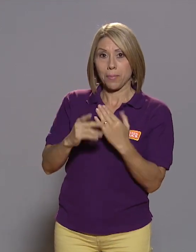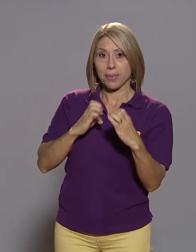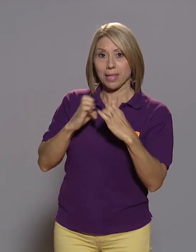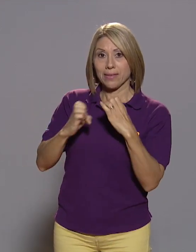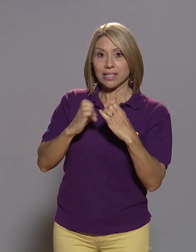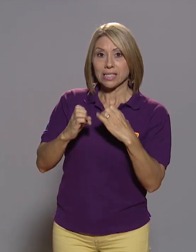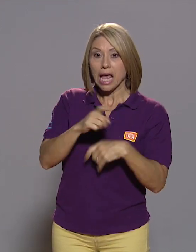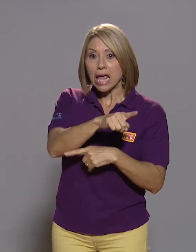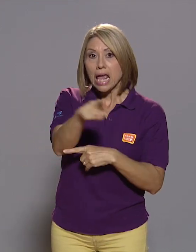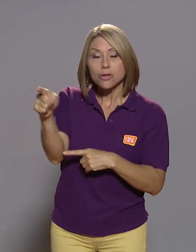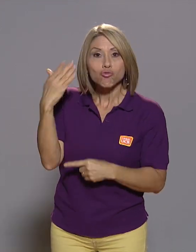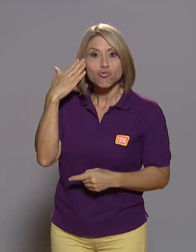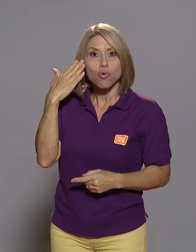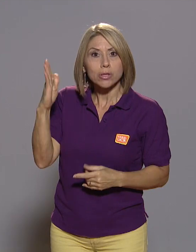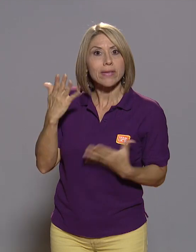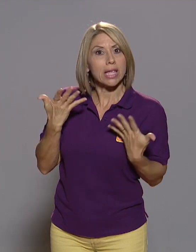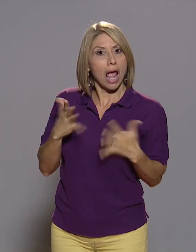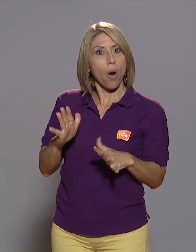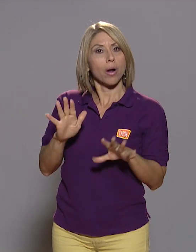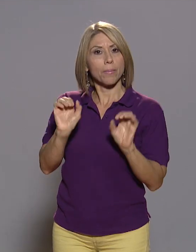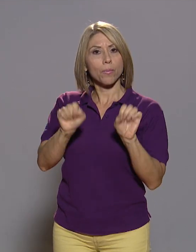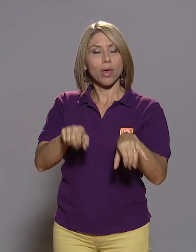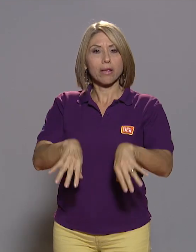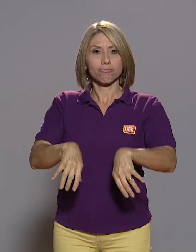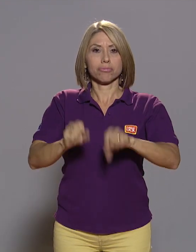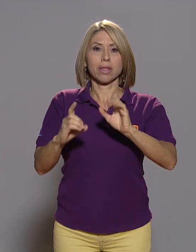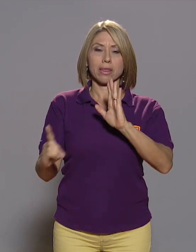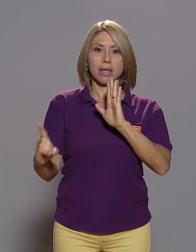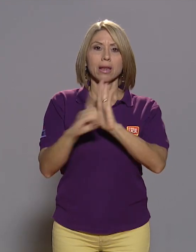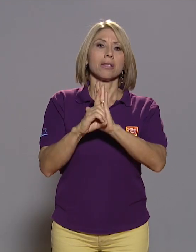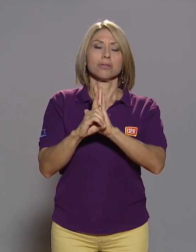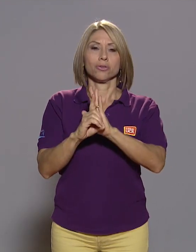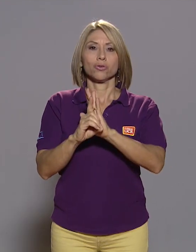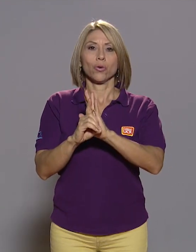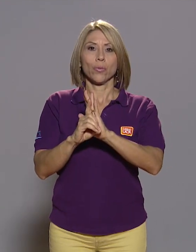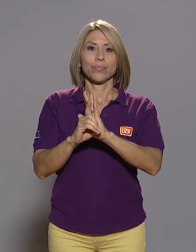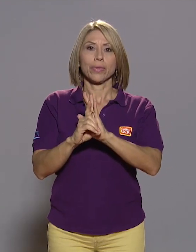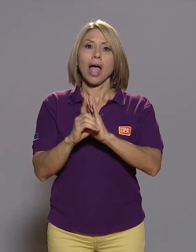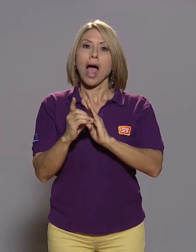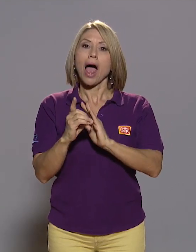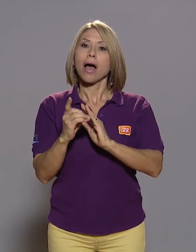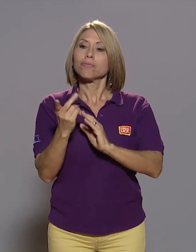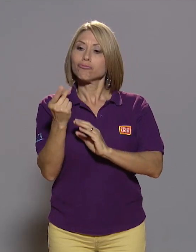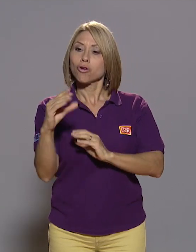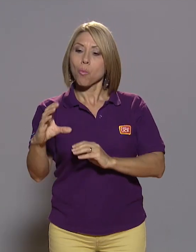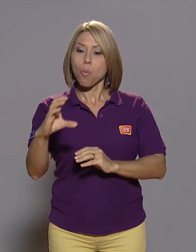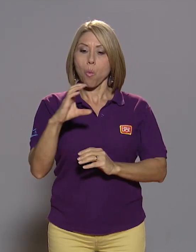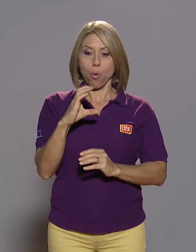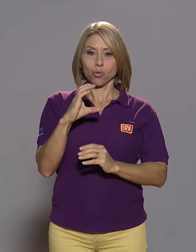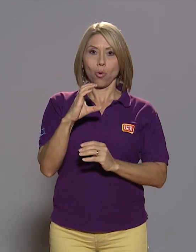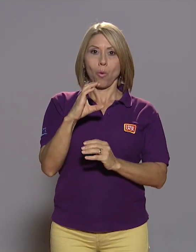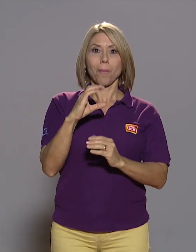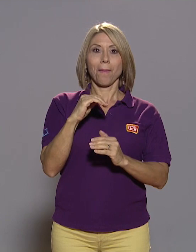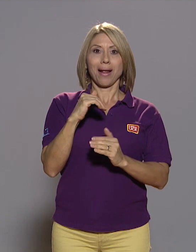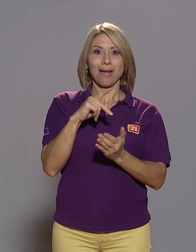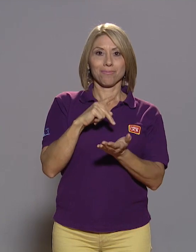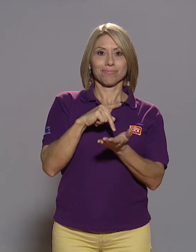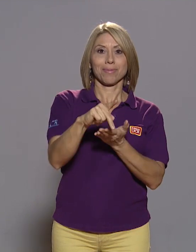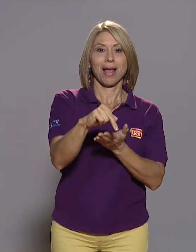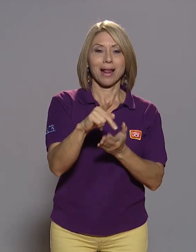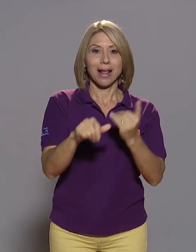que no sabían que pueden optar por este derecho a recibir este monto económico para pagar un asistente